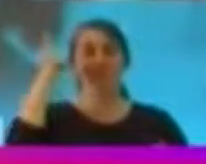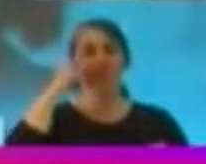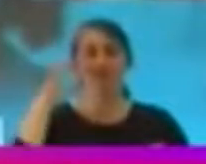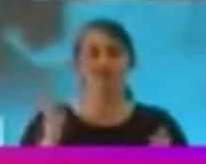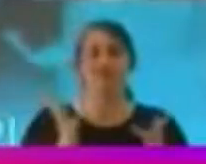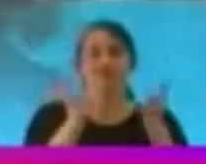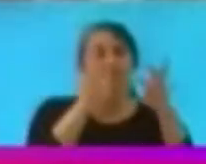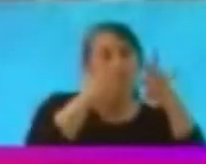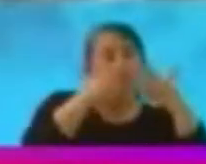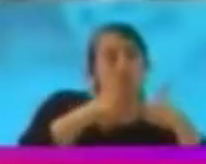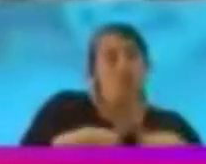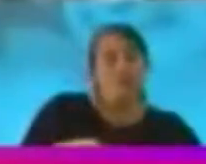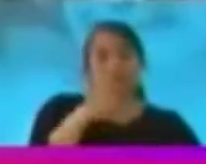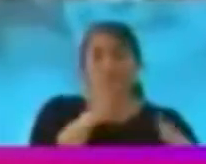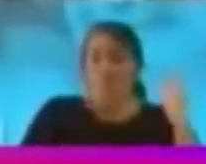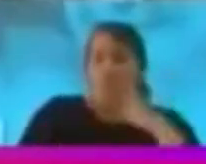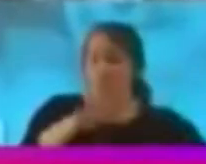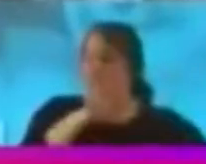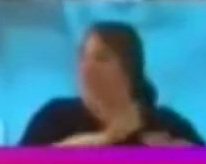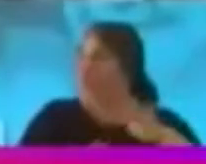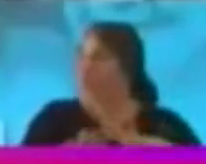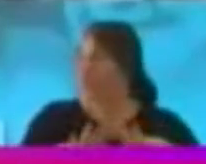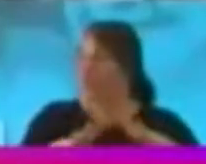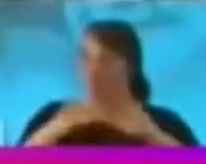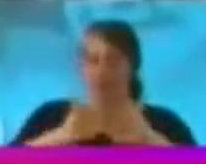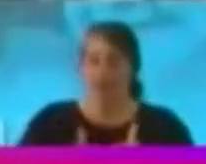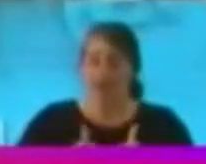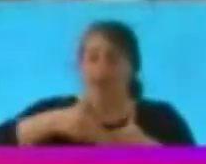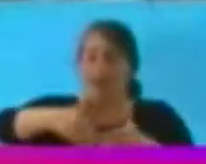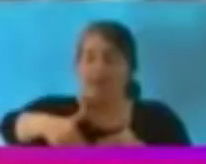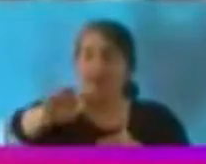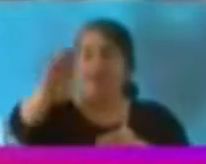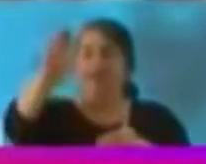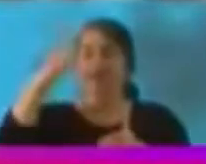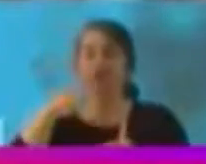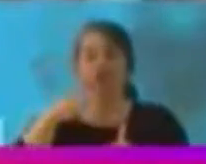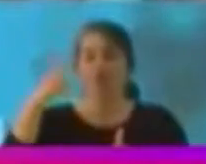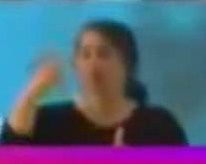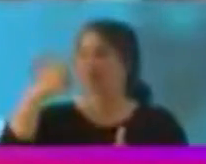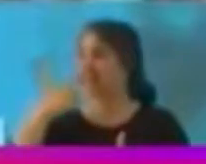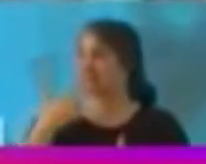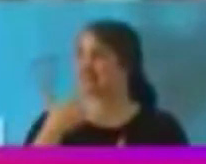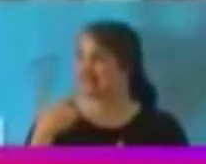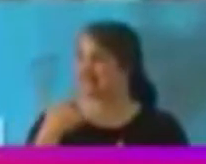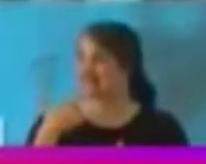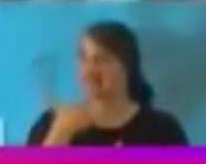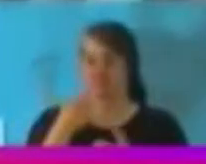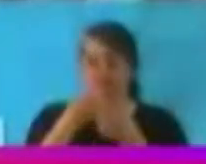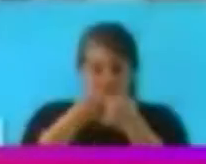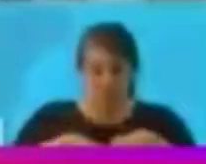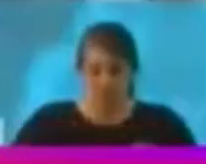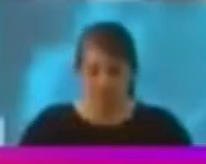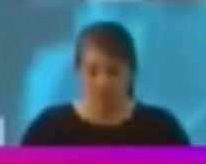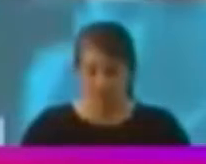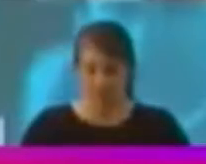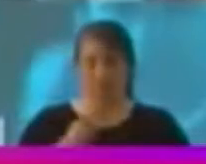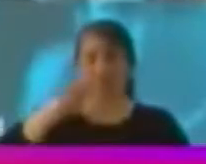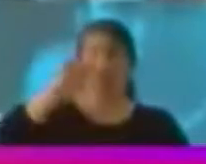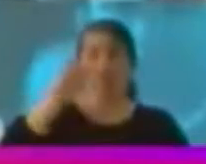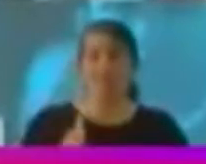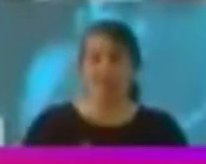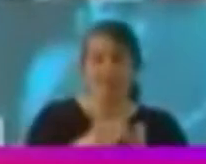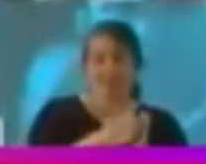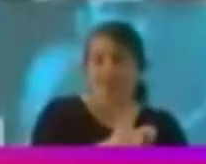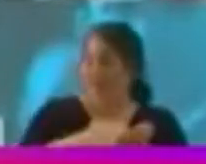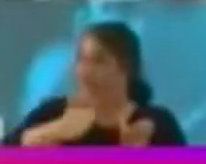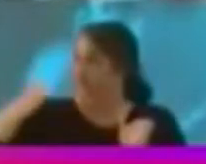que fueron desarrollándose a partir del año 2017. La primera versión del plan quinquenal se